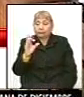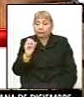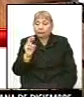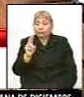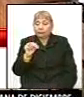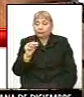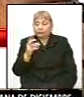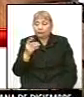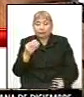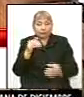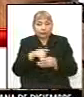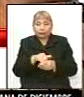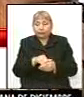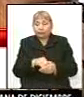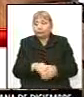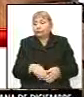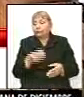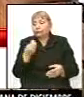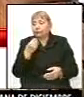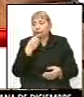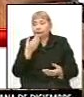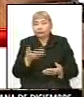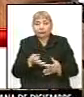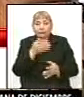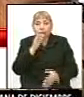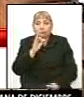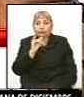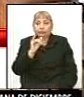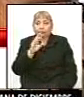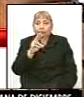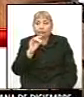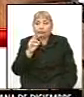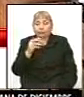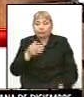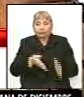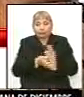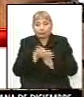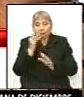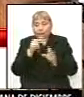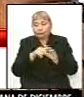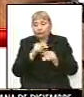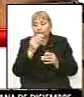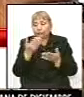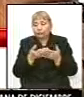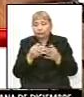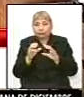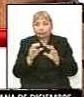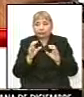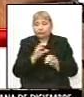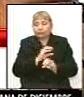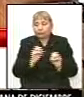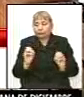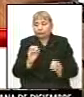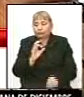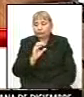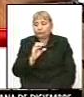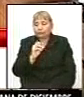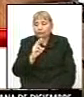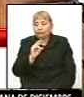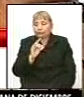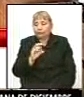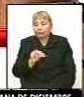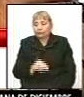no puedo llevar a votación porque el congresista Figueroa de Fuerza Popular se ha retirado para dejarnos sin quórum.